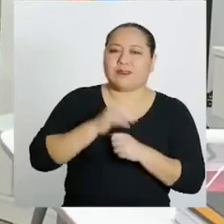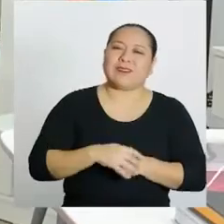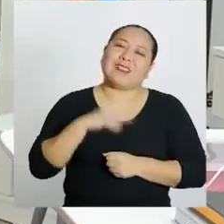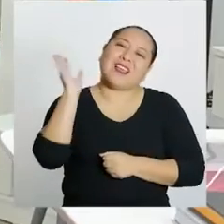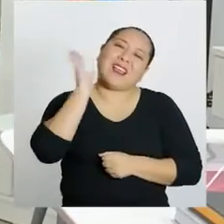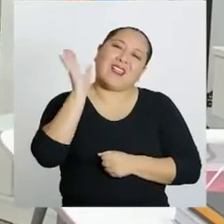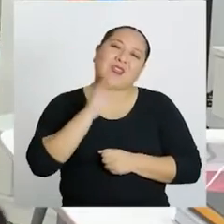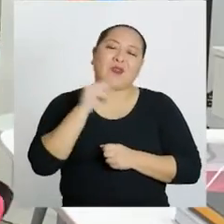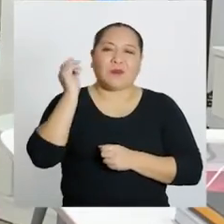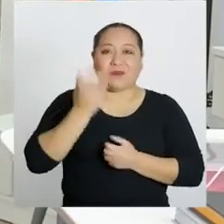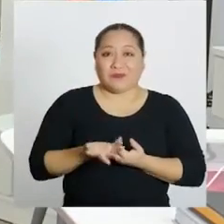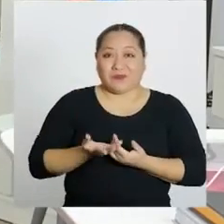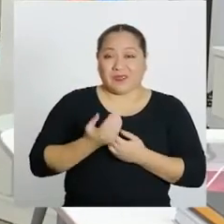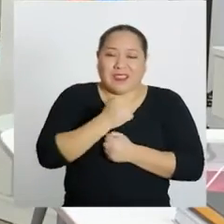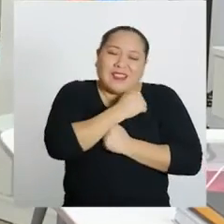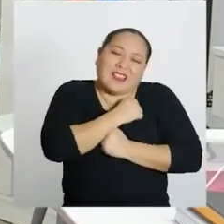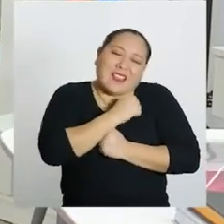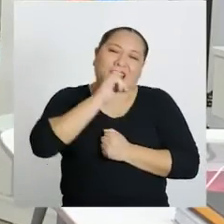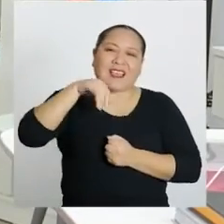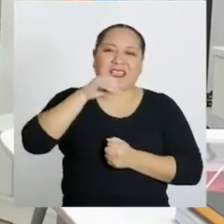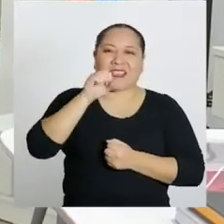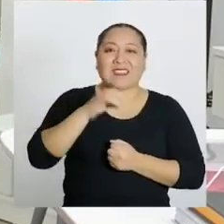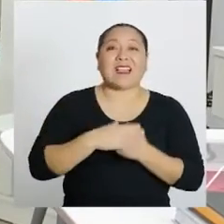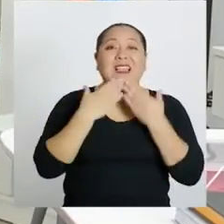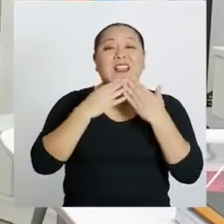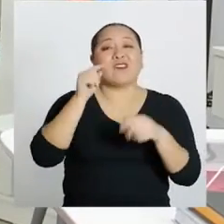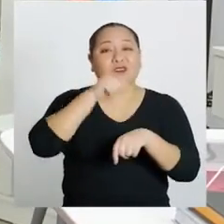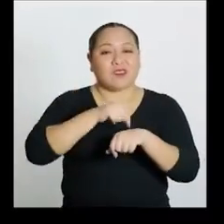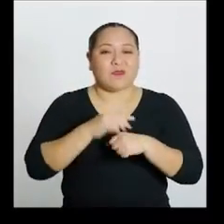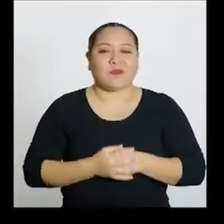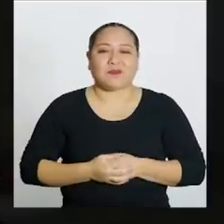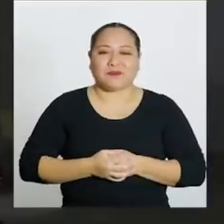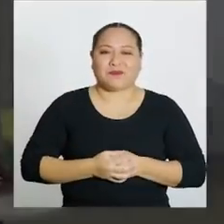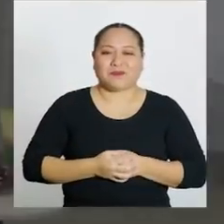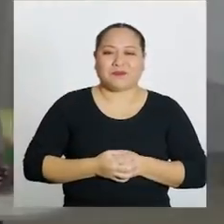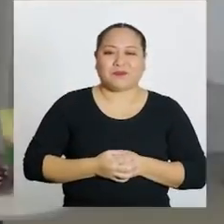Adiós, estimada Jessy. Muchas gracias por su tiempo.